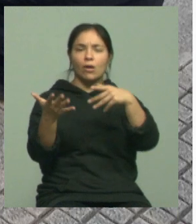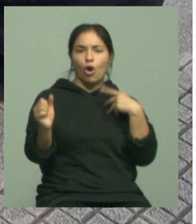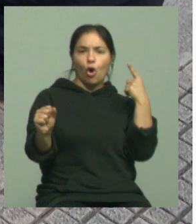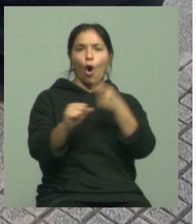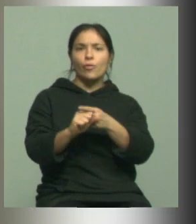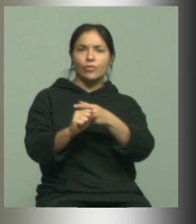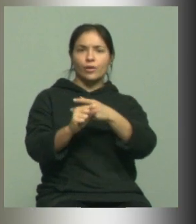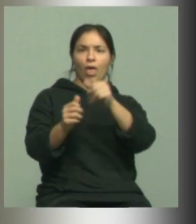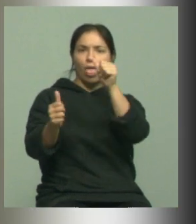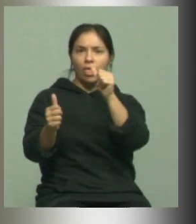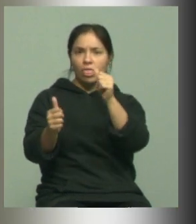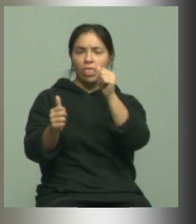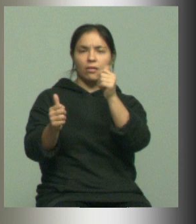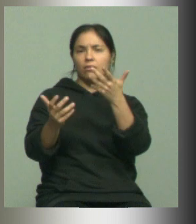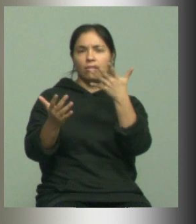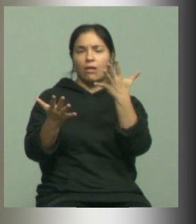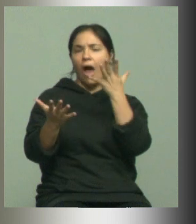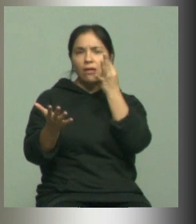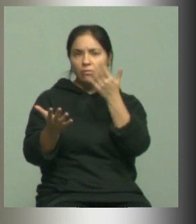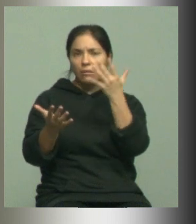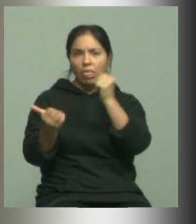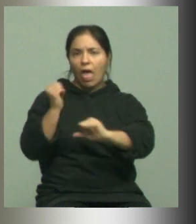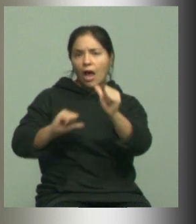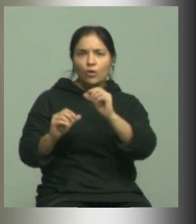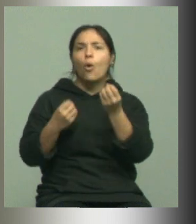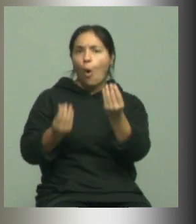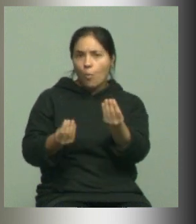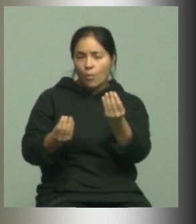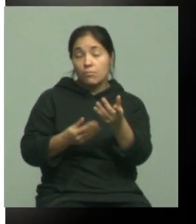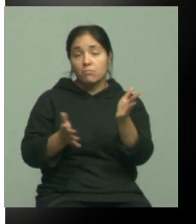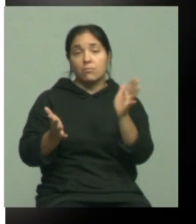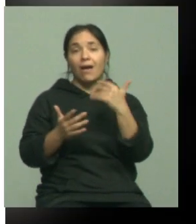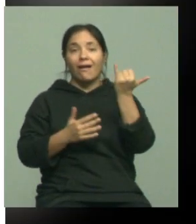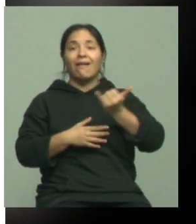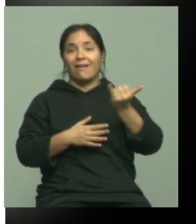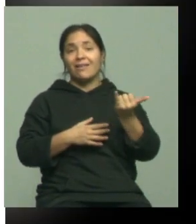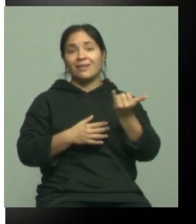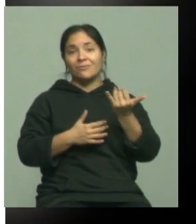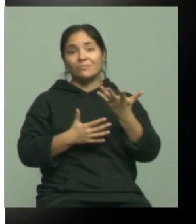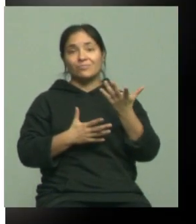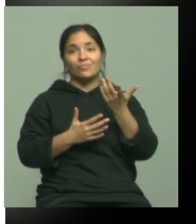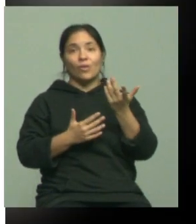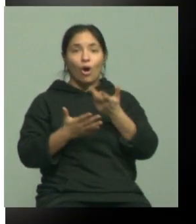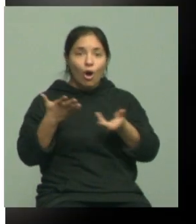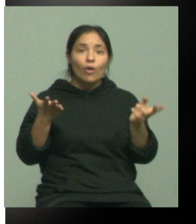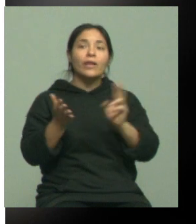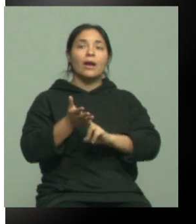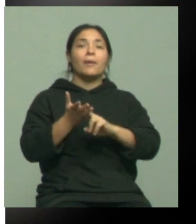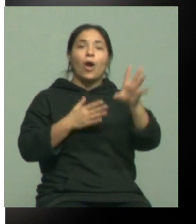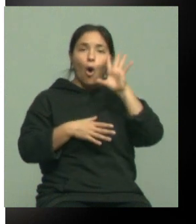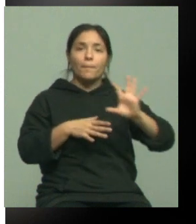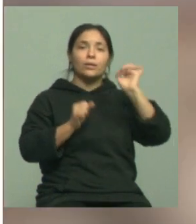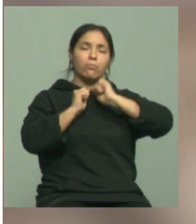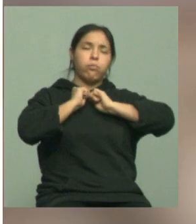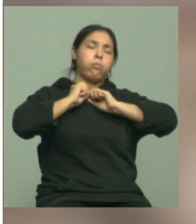esto? Sí. Pero hay toda una oleada conservadora actual que de repente resurge, levanta